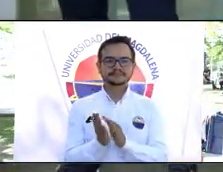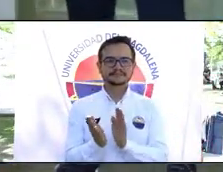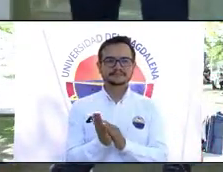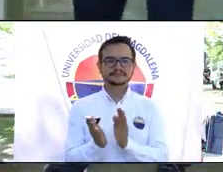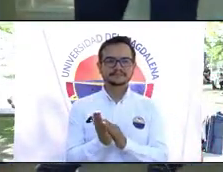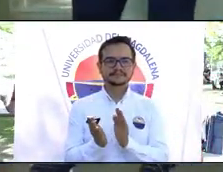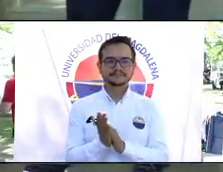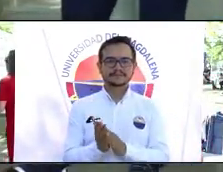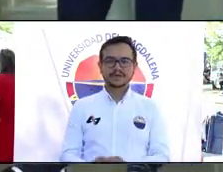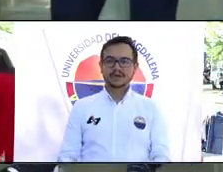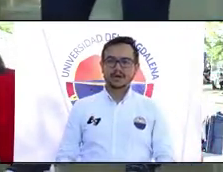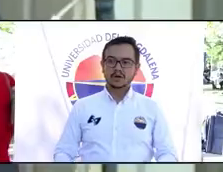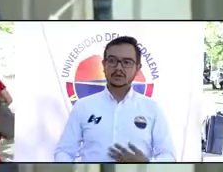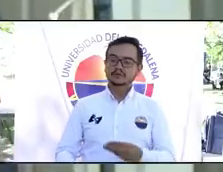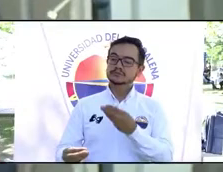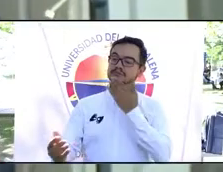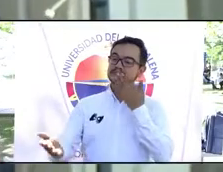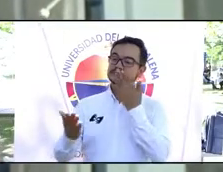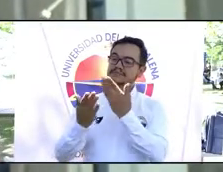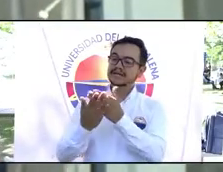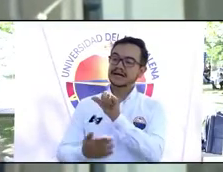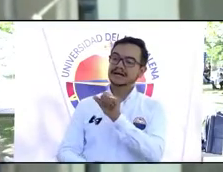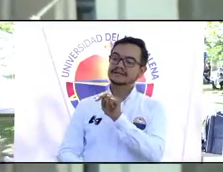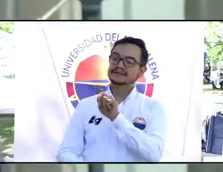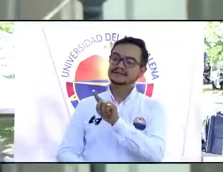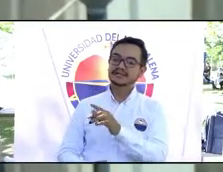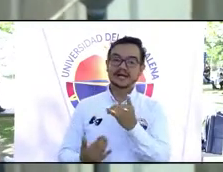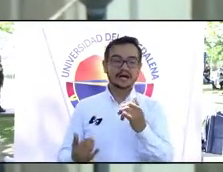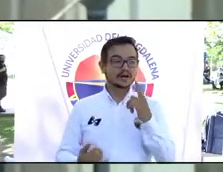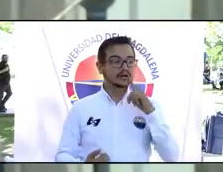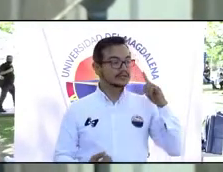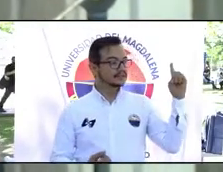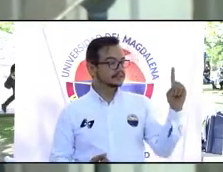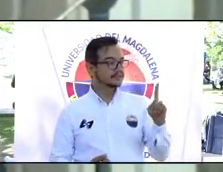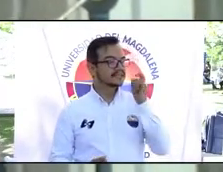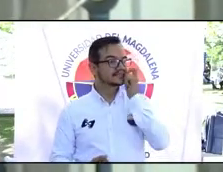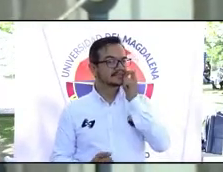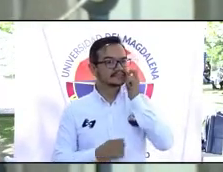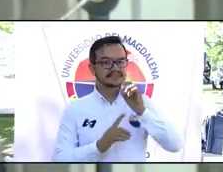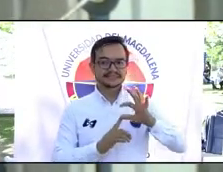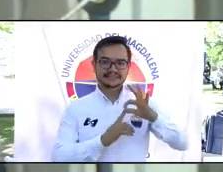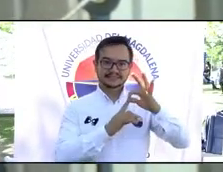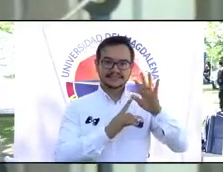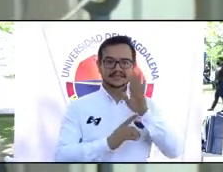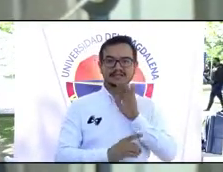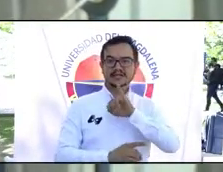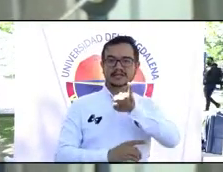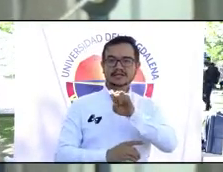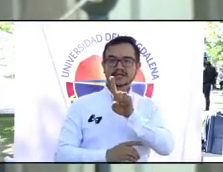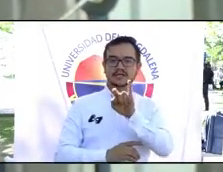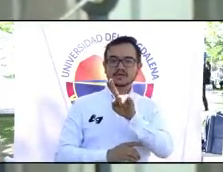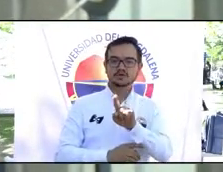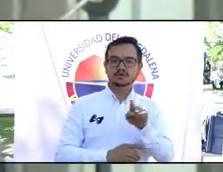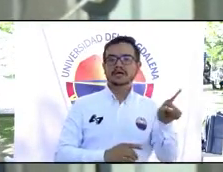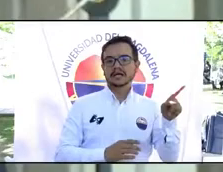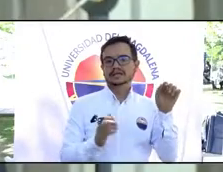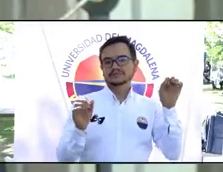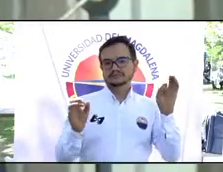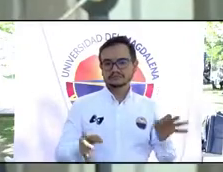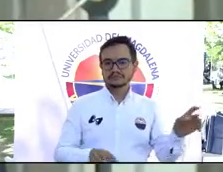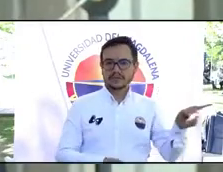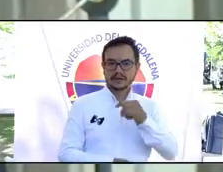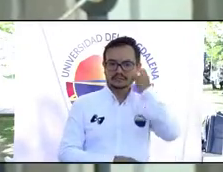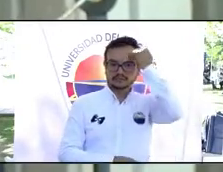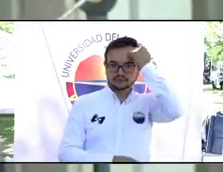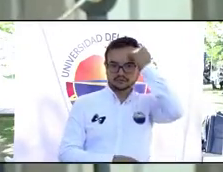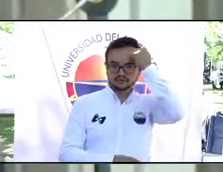Muchas gracias, Andrés. Ahora le damos la palabra al odontólogo especialista Jesús Antonio Manrique Gómez, docente del programa de odontología.